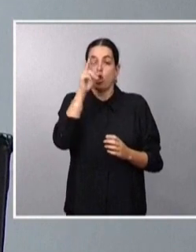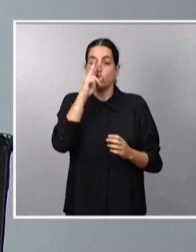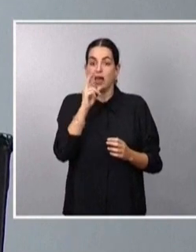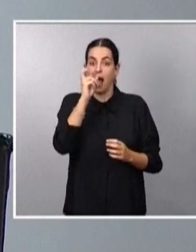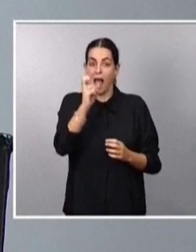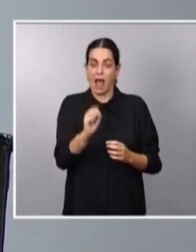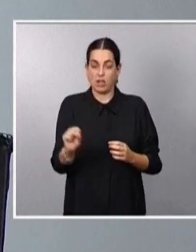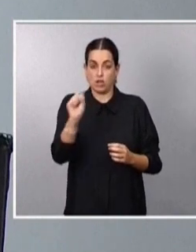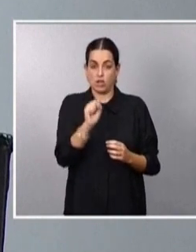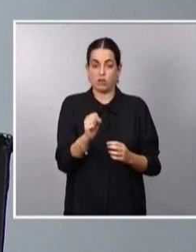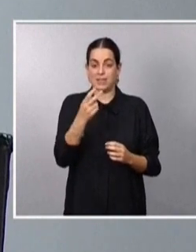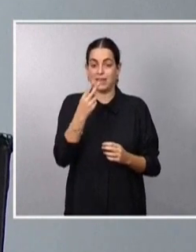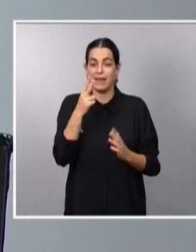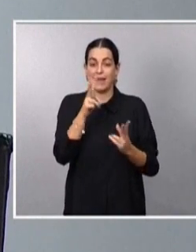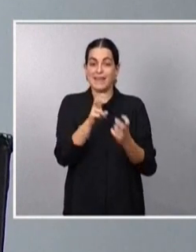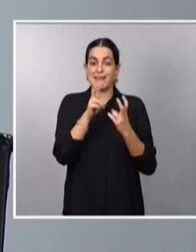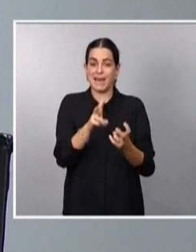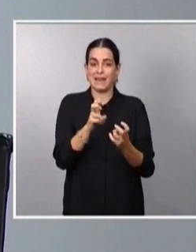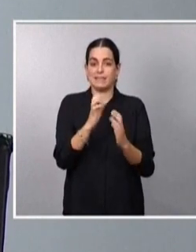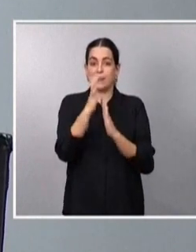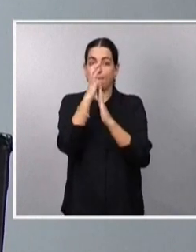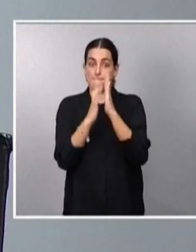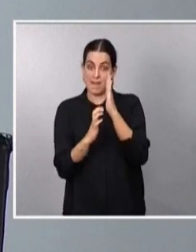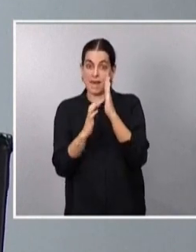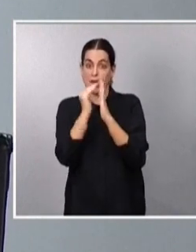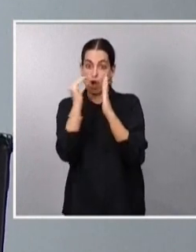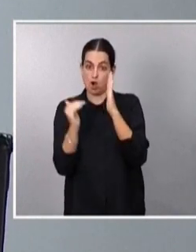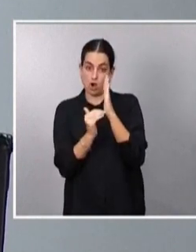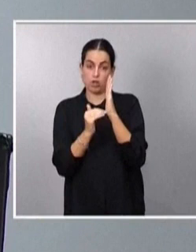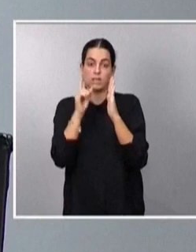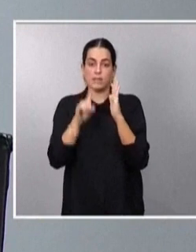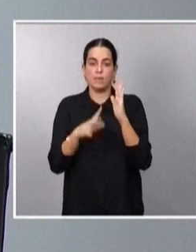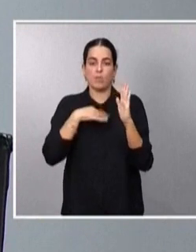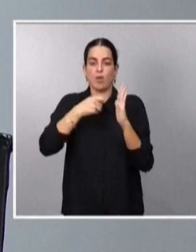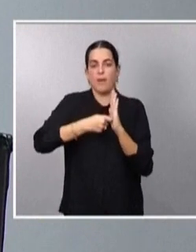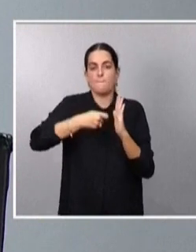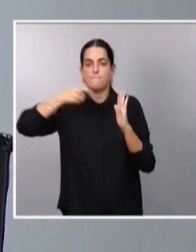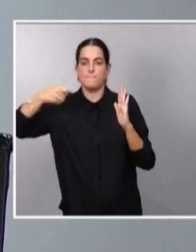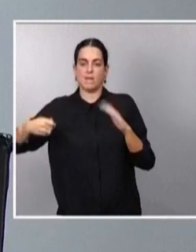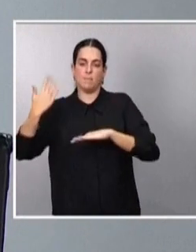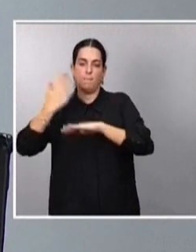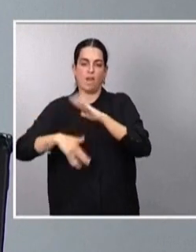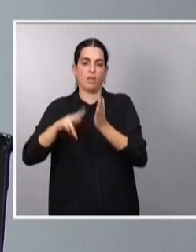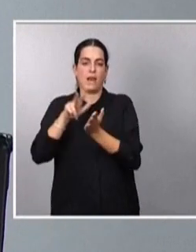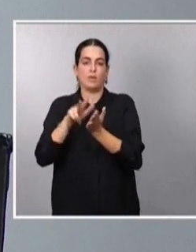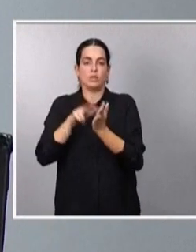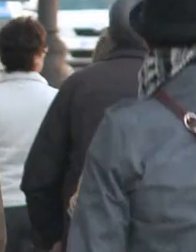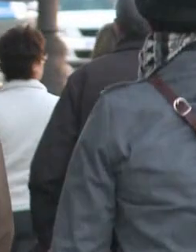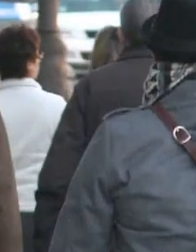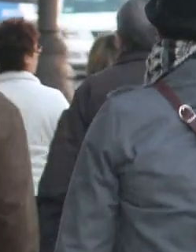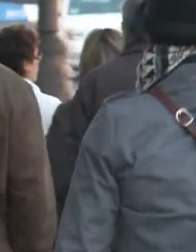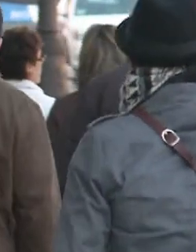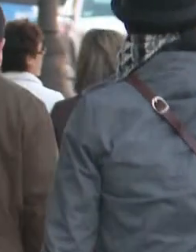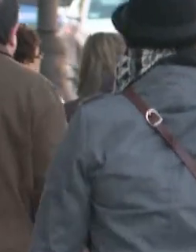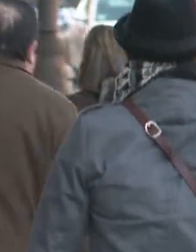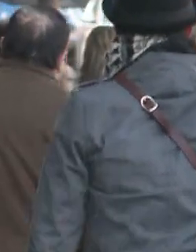interés menor durante ese periodo de carencia y una posibilidad de alargamiento del plazo de la hipoteca en hasta siete años